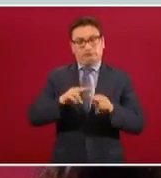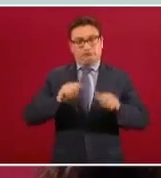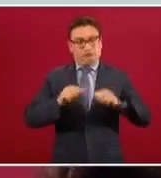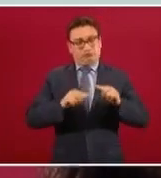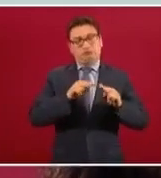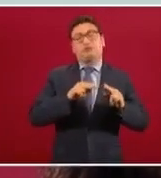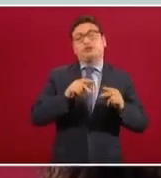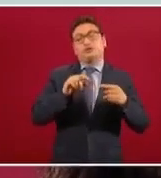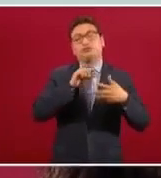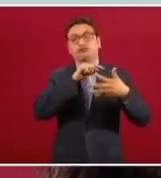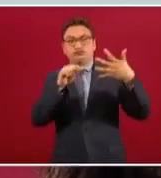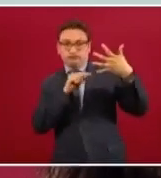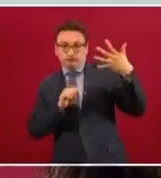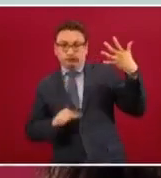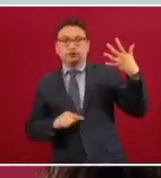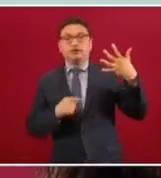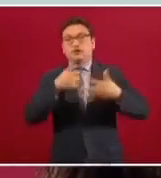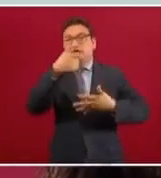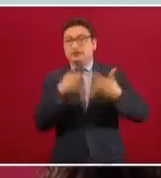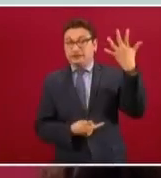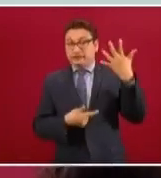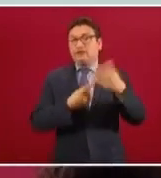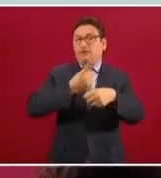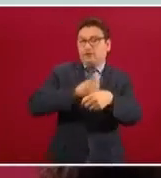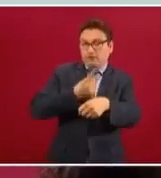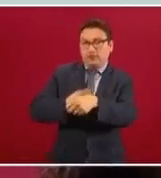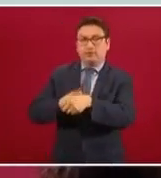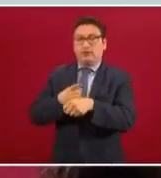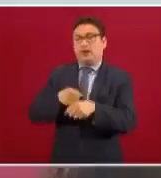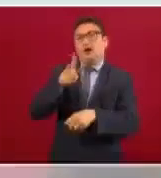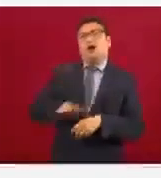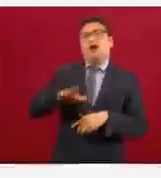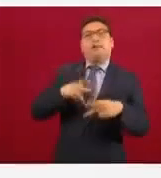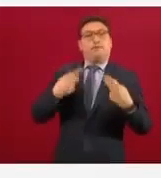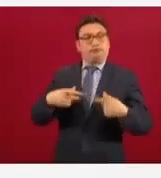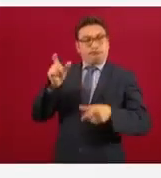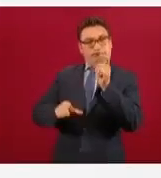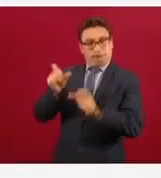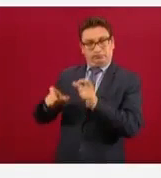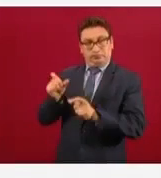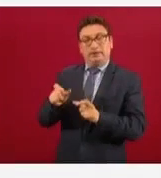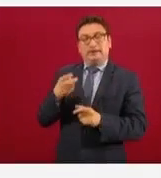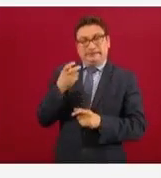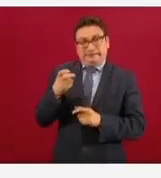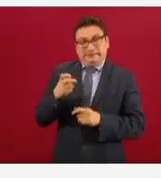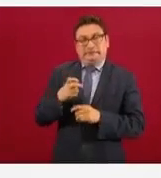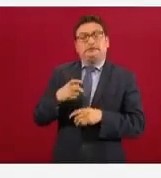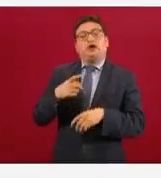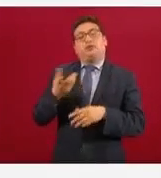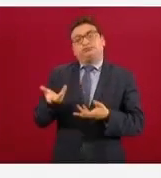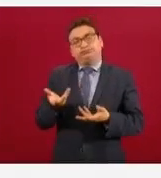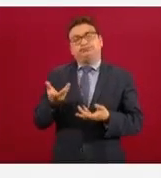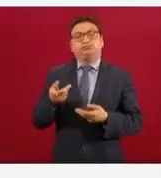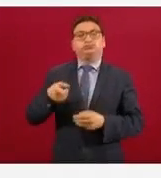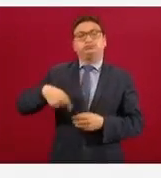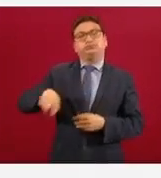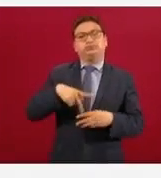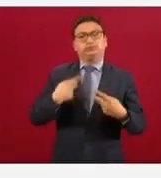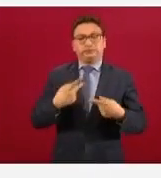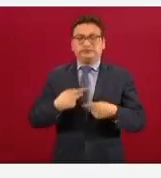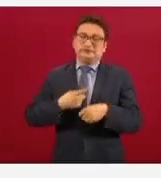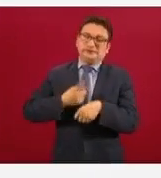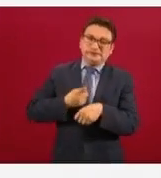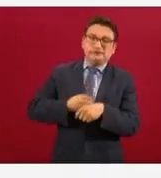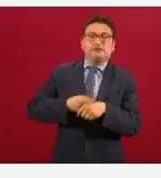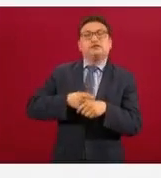de enfermedades o situaciones de salud que están relacionadas con los